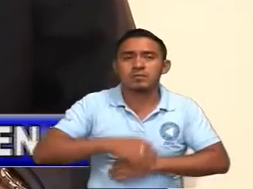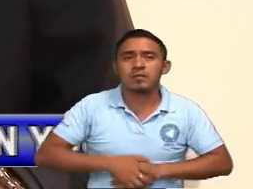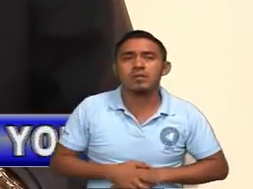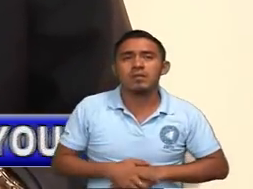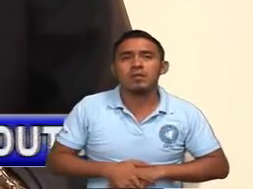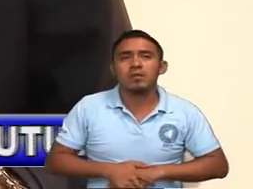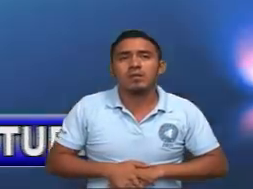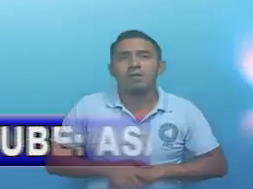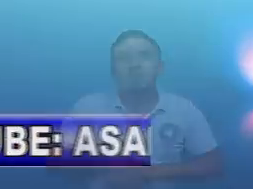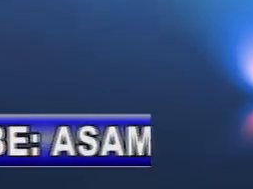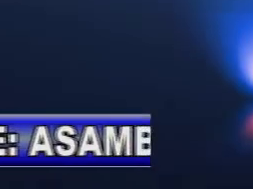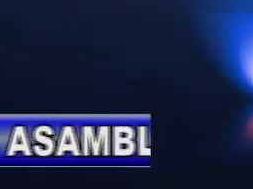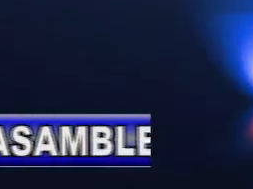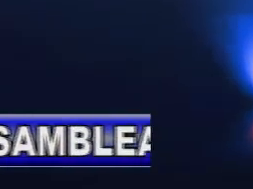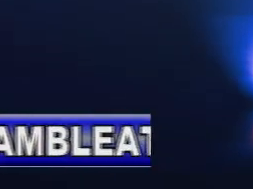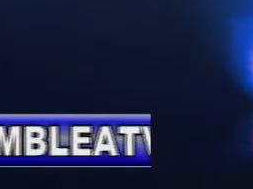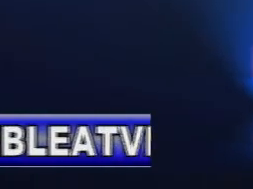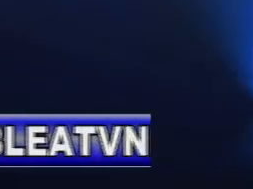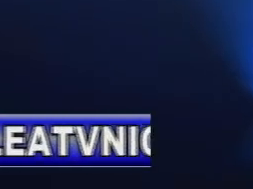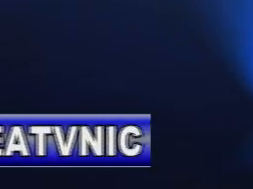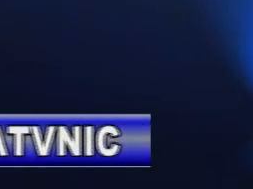Castro.